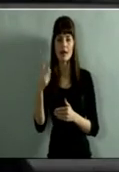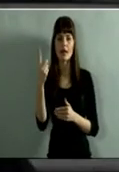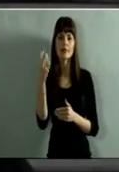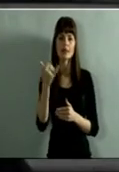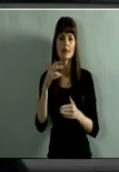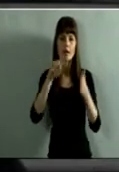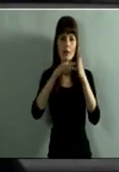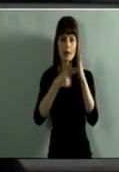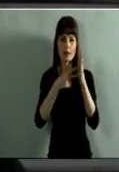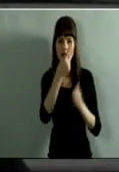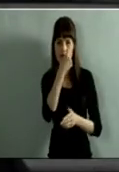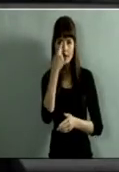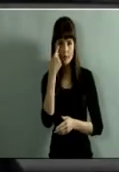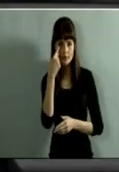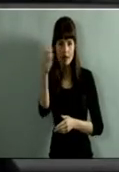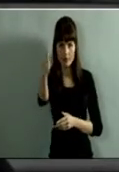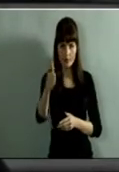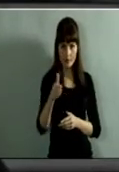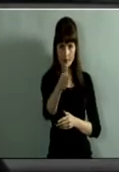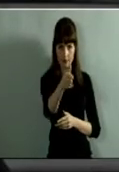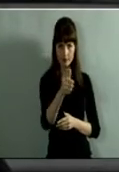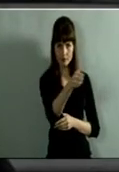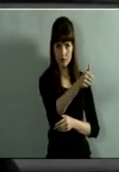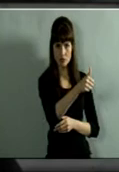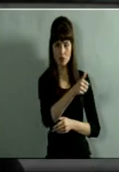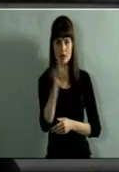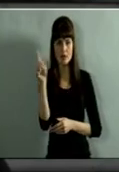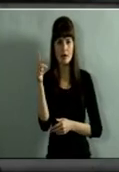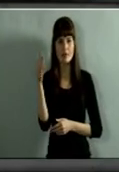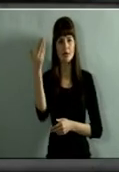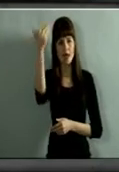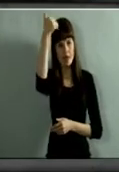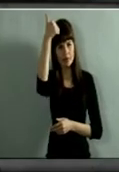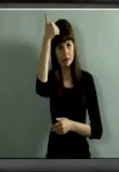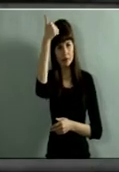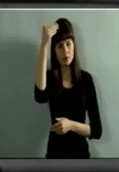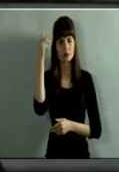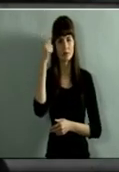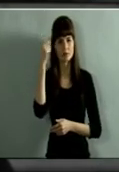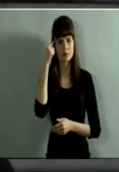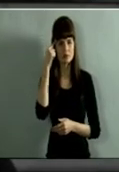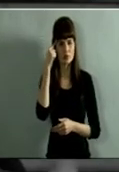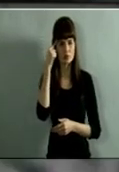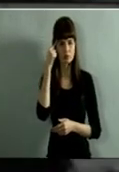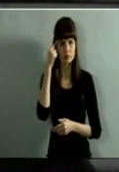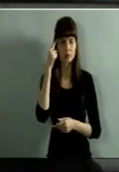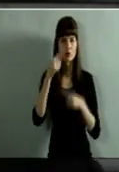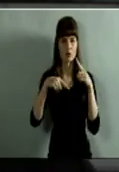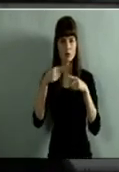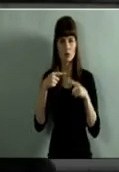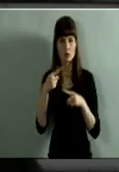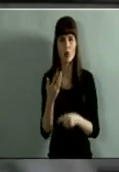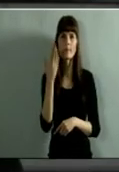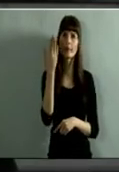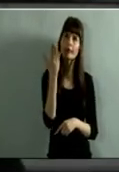fue un momento donde yo dije, Señor, te sigo pidiendo yo o me sujeto